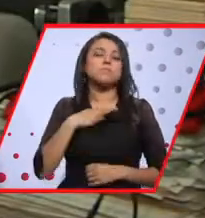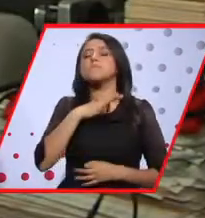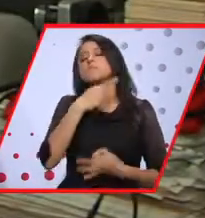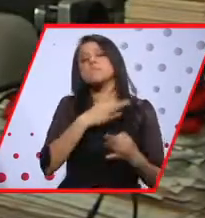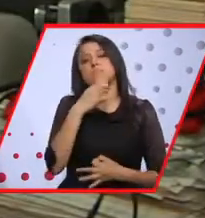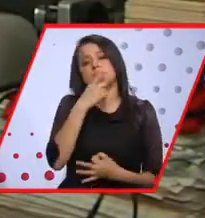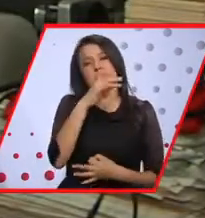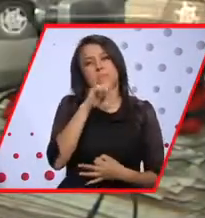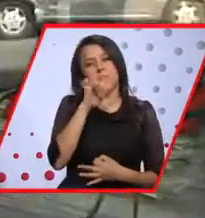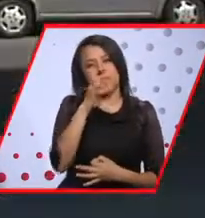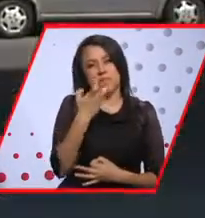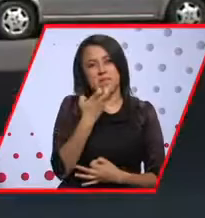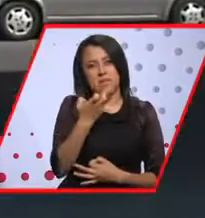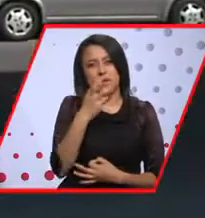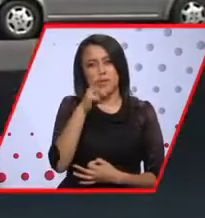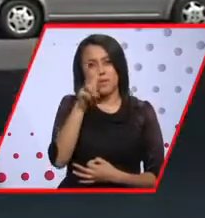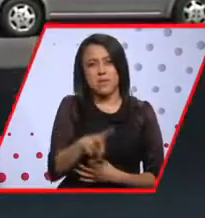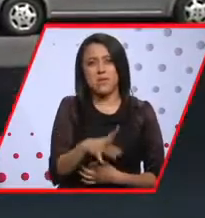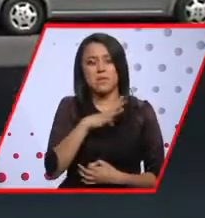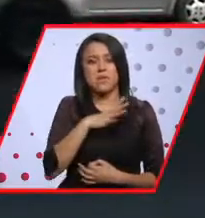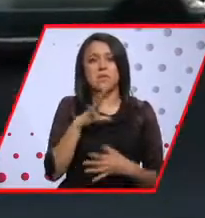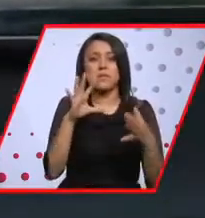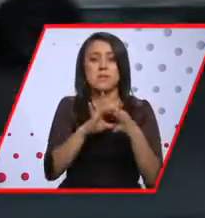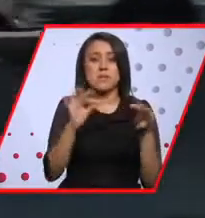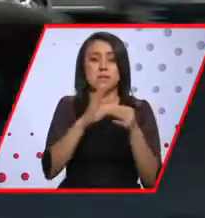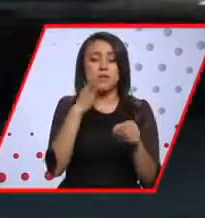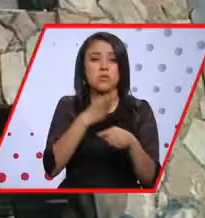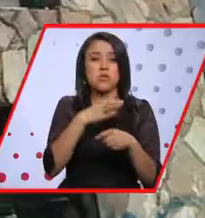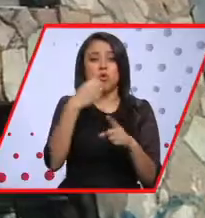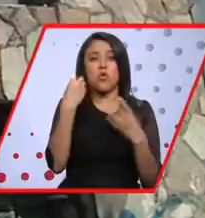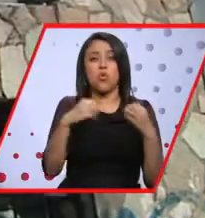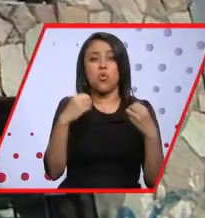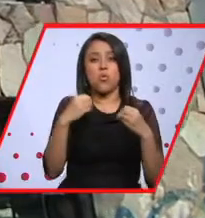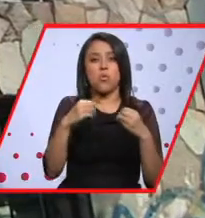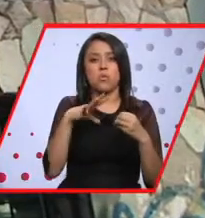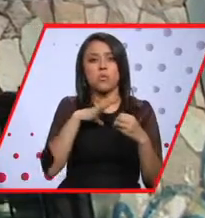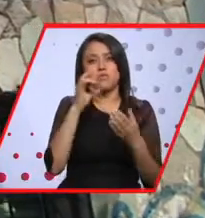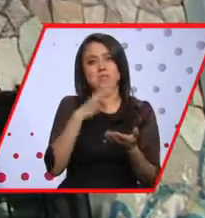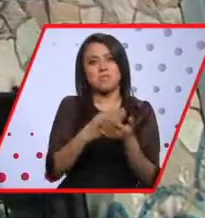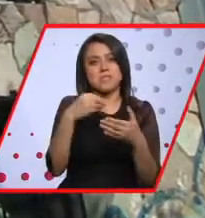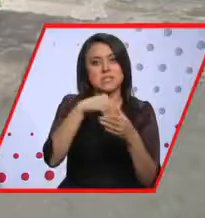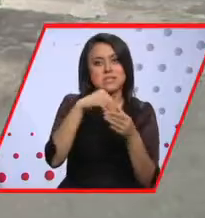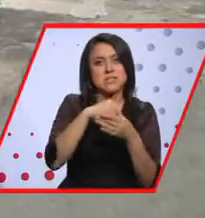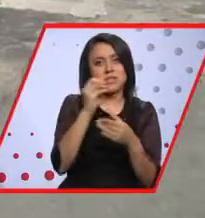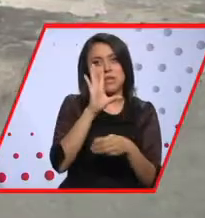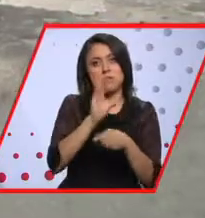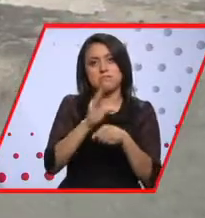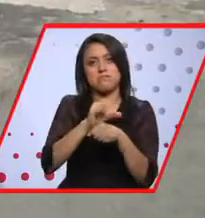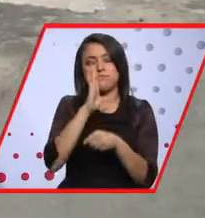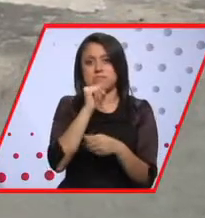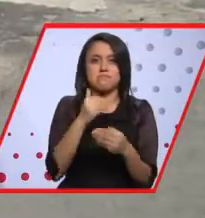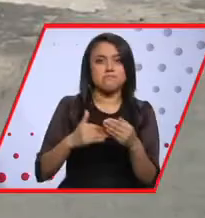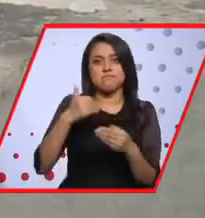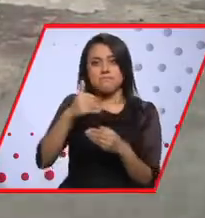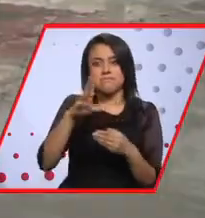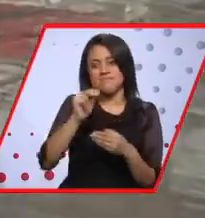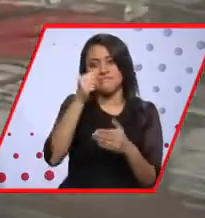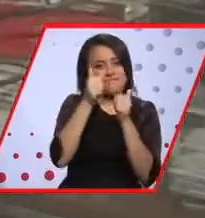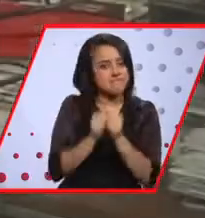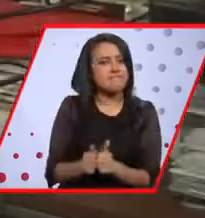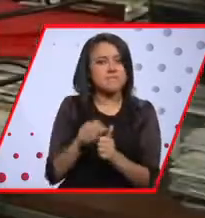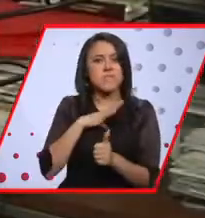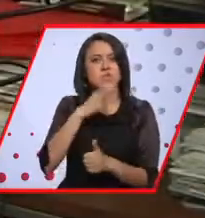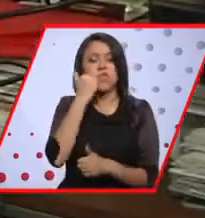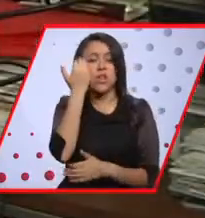que ratificó la sentencia. Comenta que quienes ahora ocupan la bodega se esconden y han metido amparos para no salirse del lugar. Sea